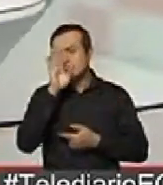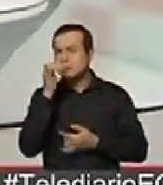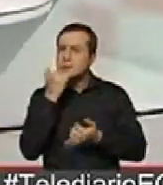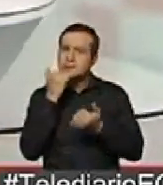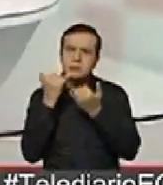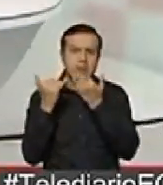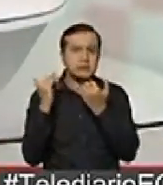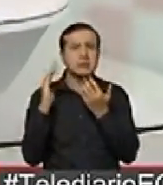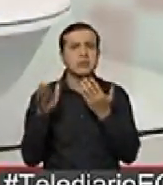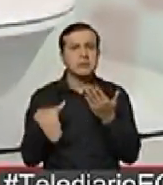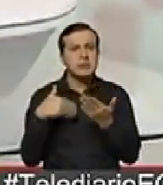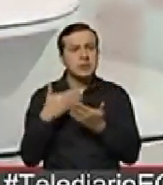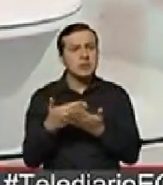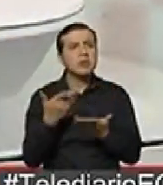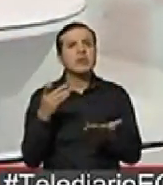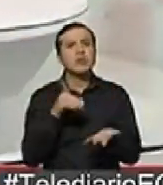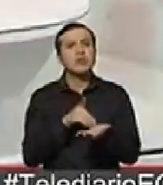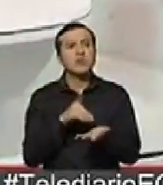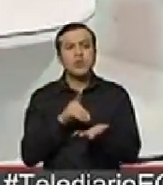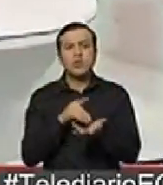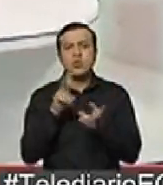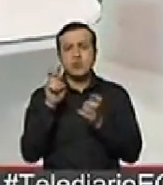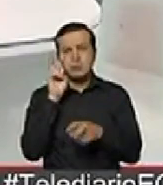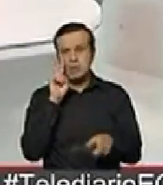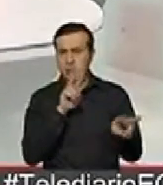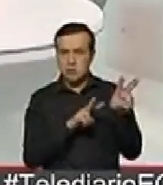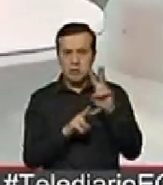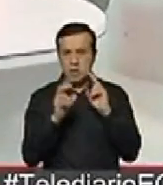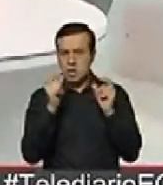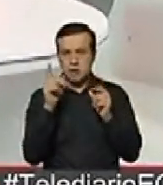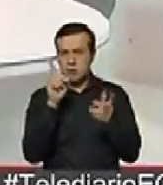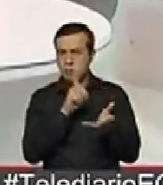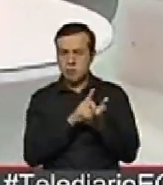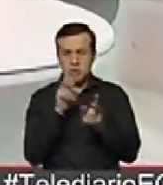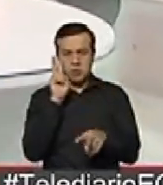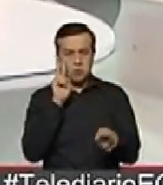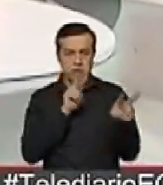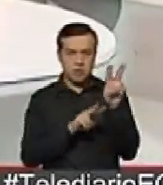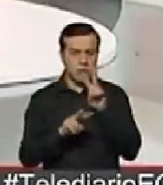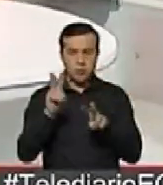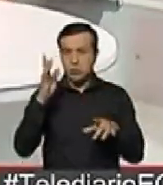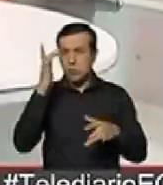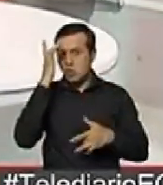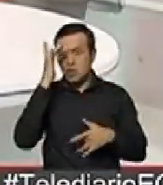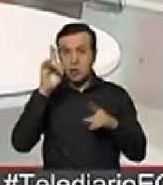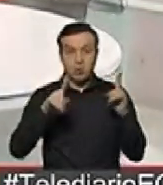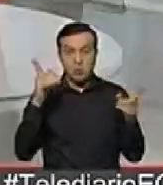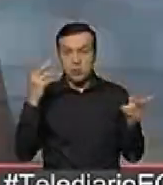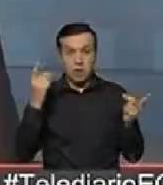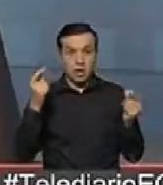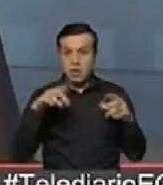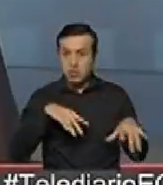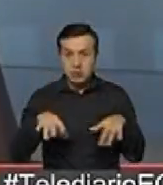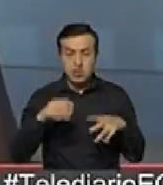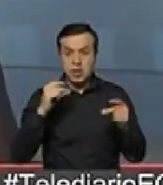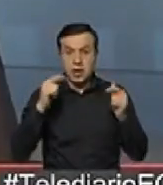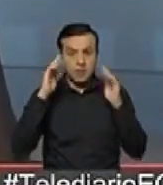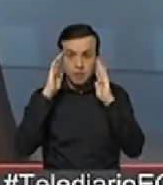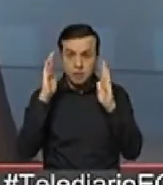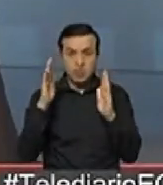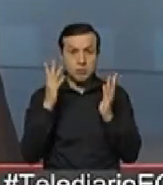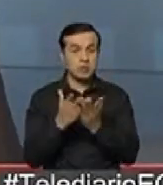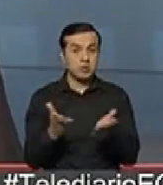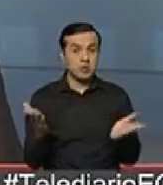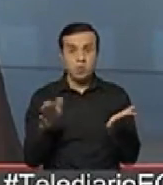incluso en las consultas particulares en el tema de diagnosticar rápidamente cierto tipo de enfermedades que de pronto con una acción rápida podrían